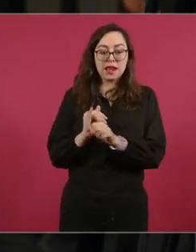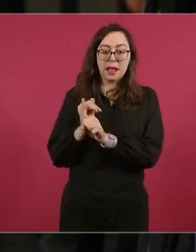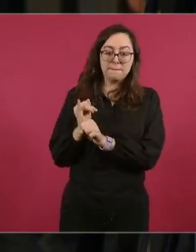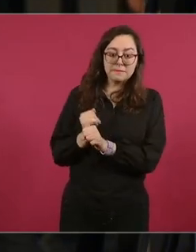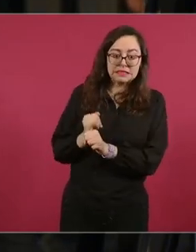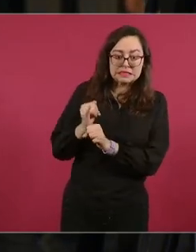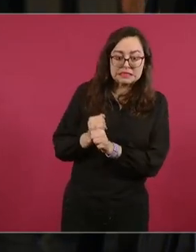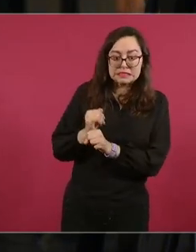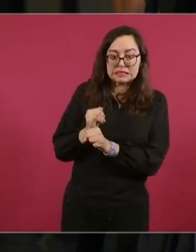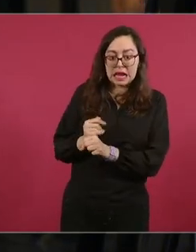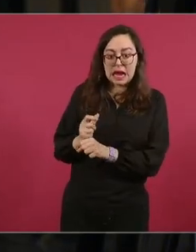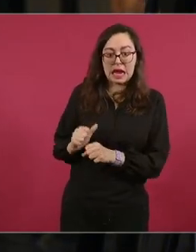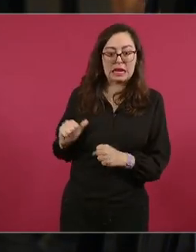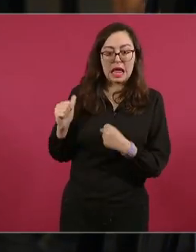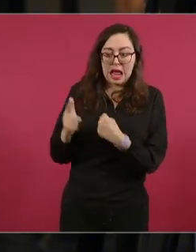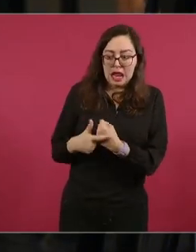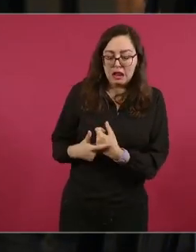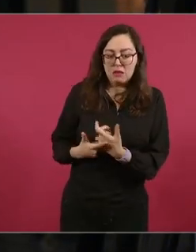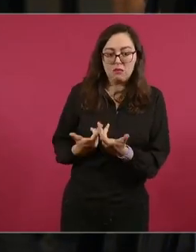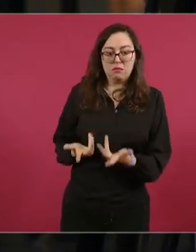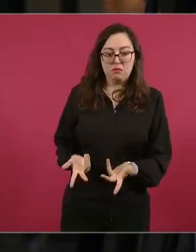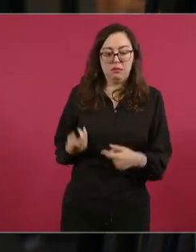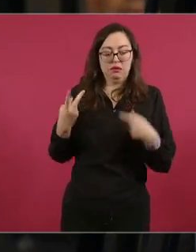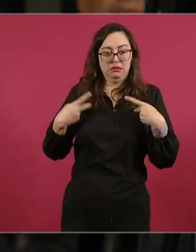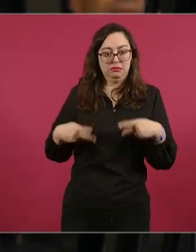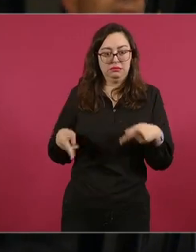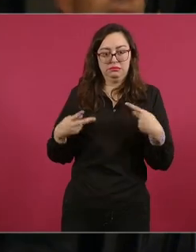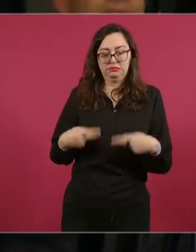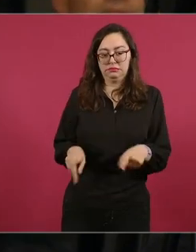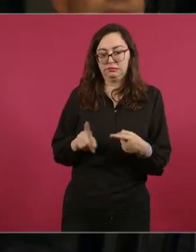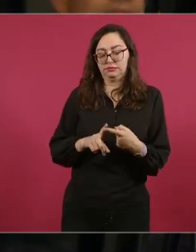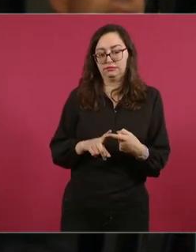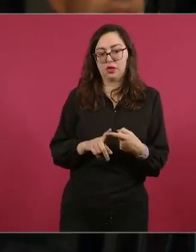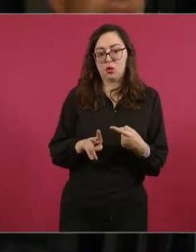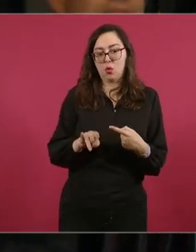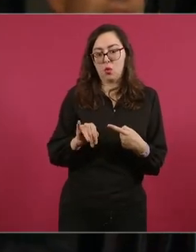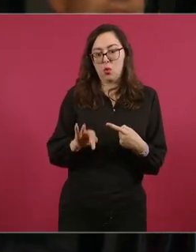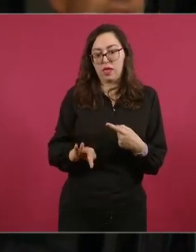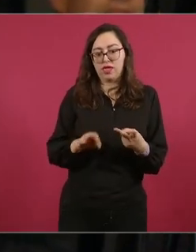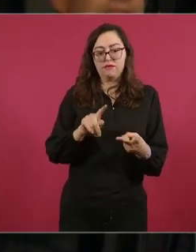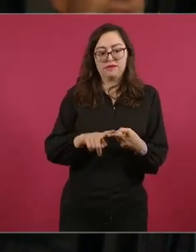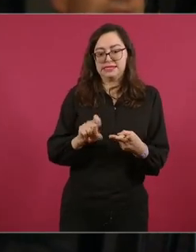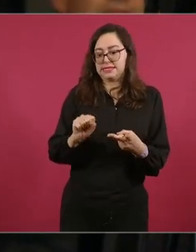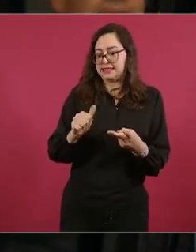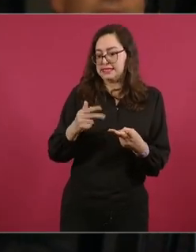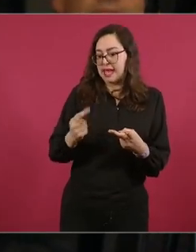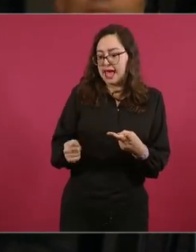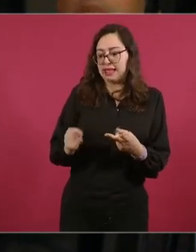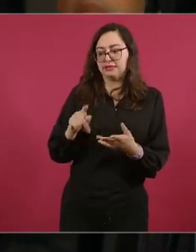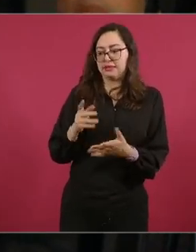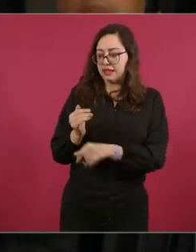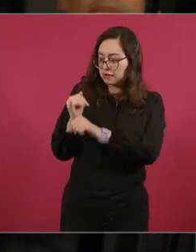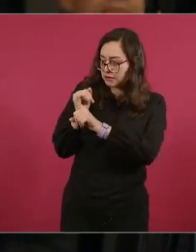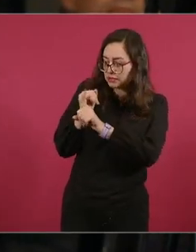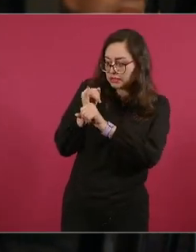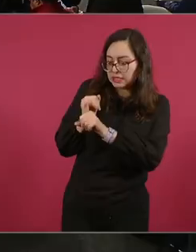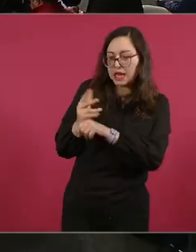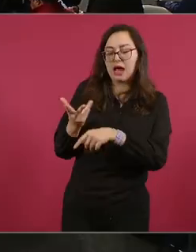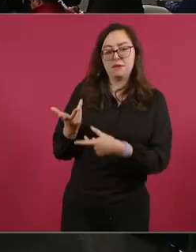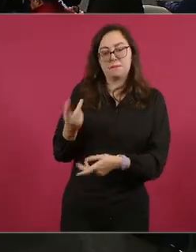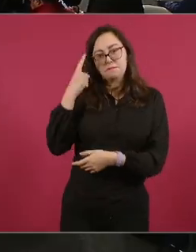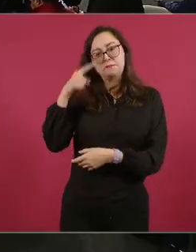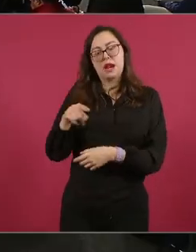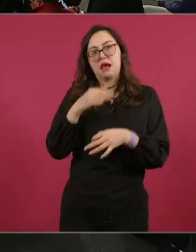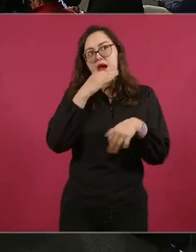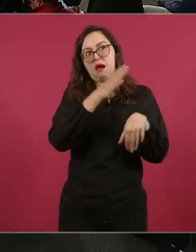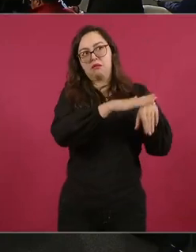por parte de la Unidad de Inteligencia Financiera, por parte del SAT, es decir, distintas instancias que al final de cuentas impedirían